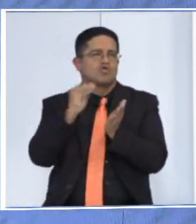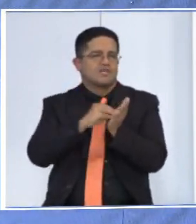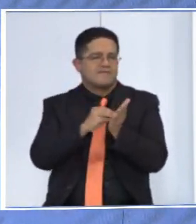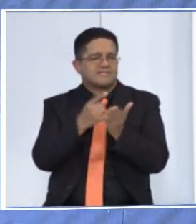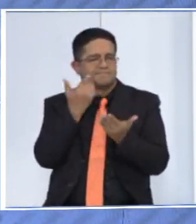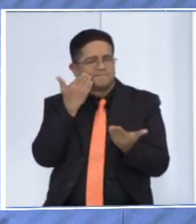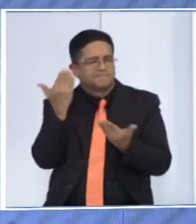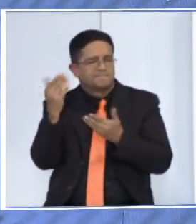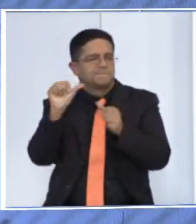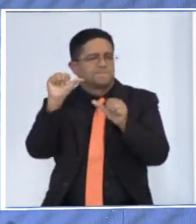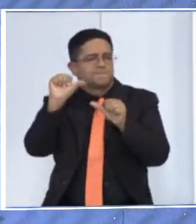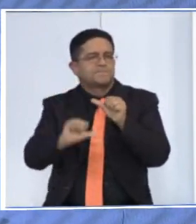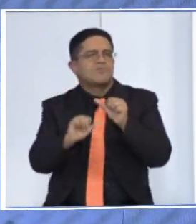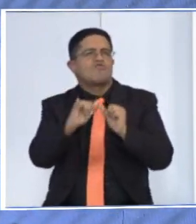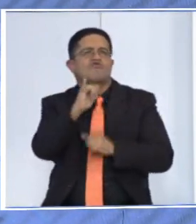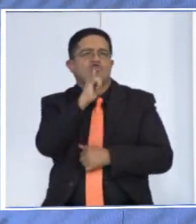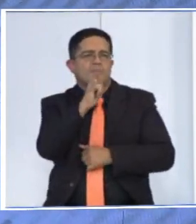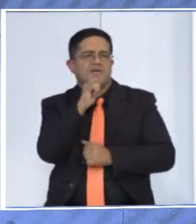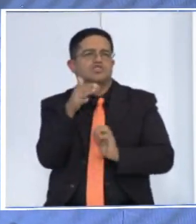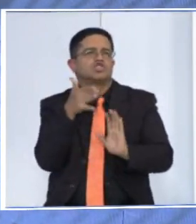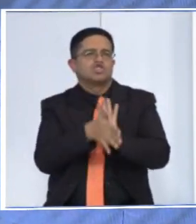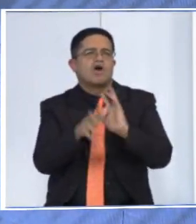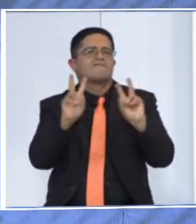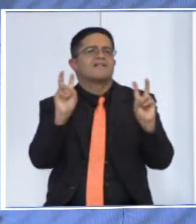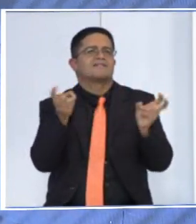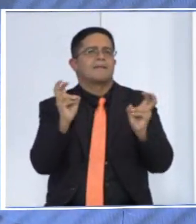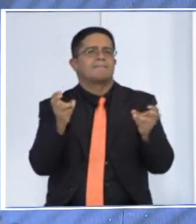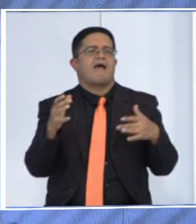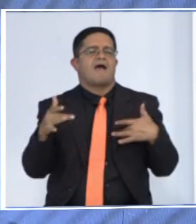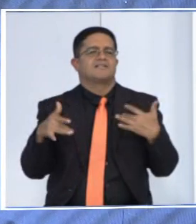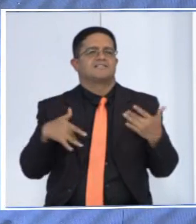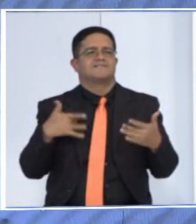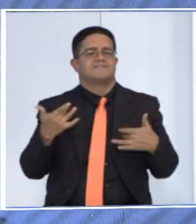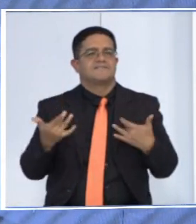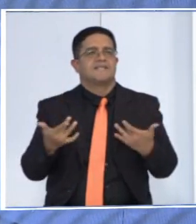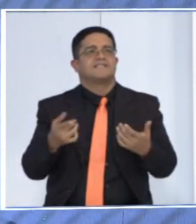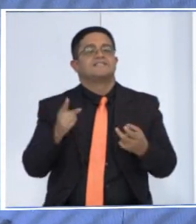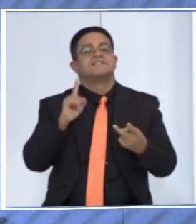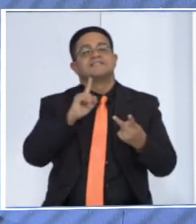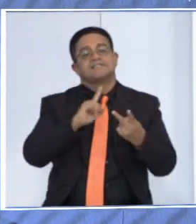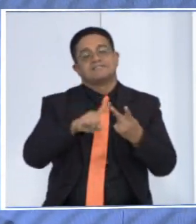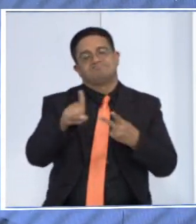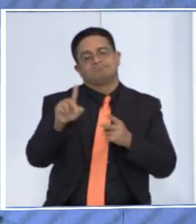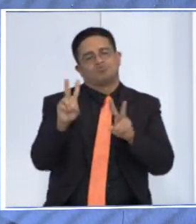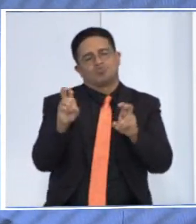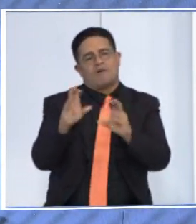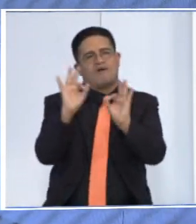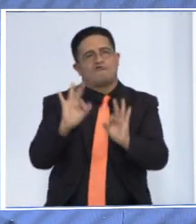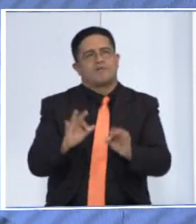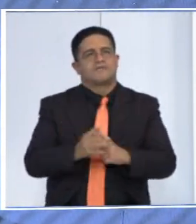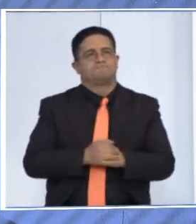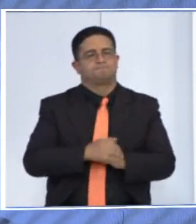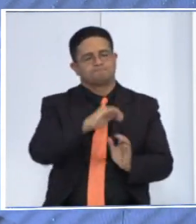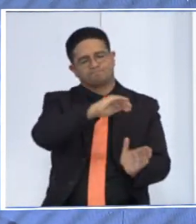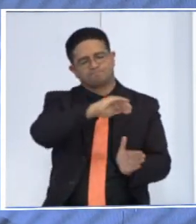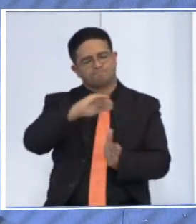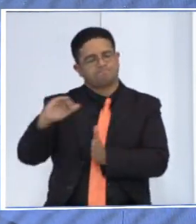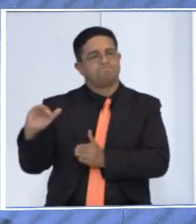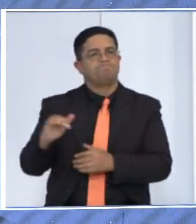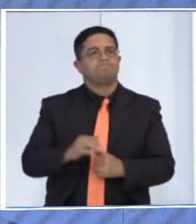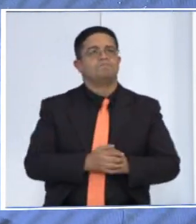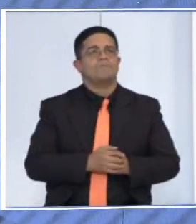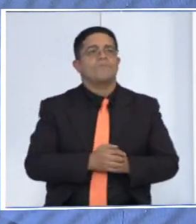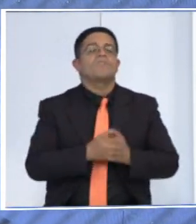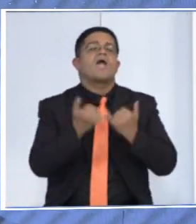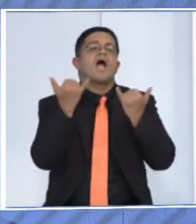sigas trayendo más información sobre esta actividad de traumatología y sobre esta nueva molécula nosotros vamos a avanzar